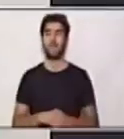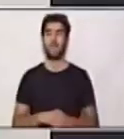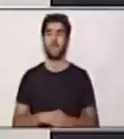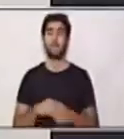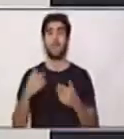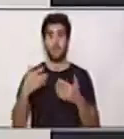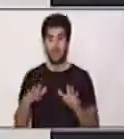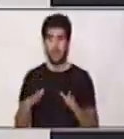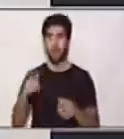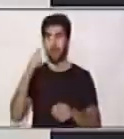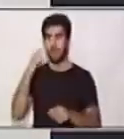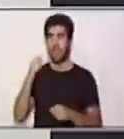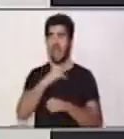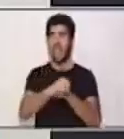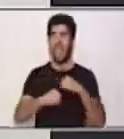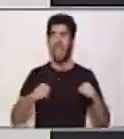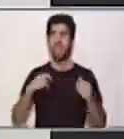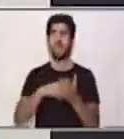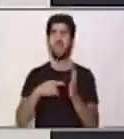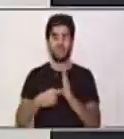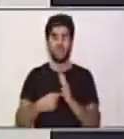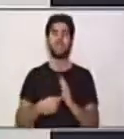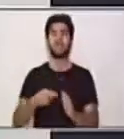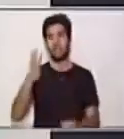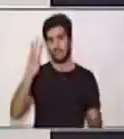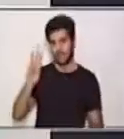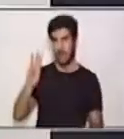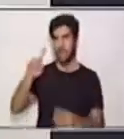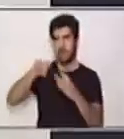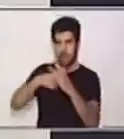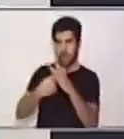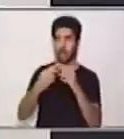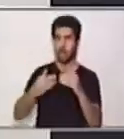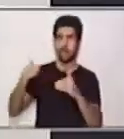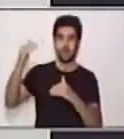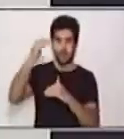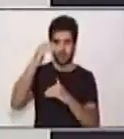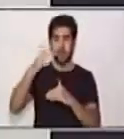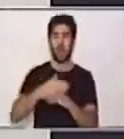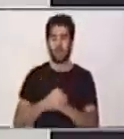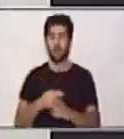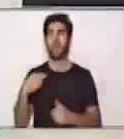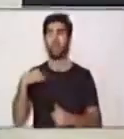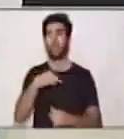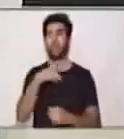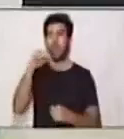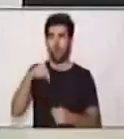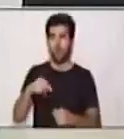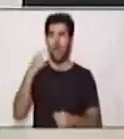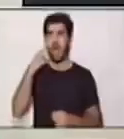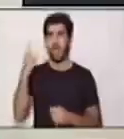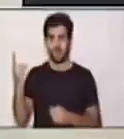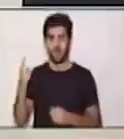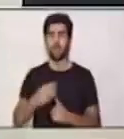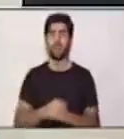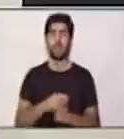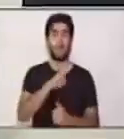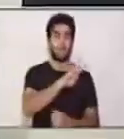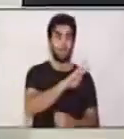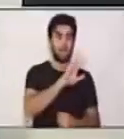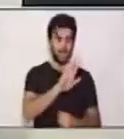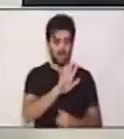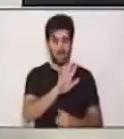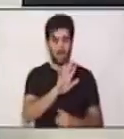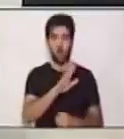13. Entonces ya tenemos todos nuestros datos, los vamos a sustituir en la fórmula. Límite inferior,